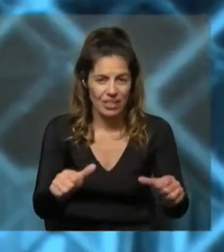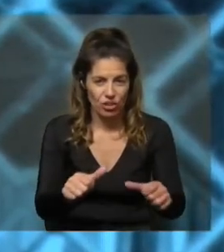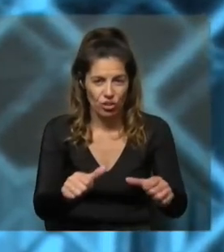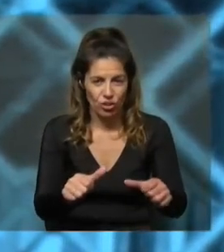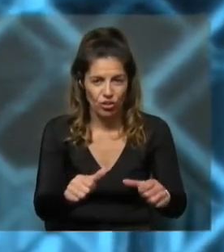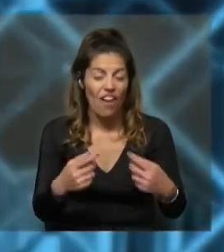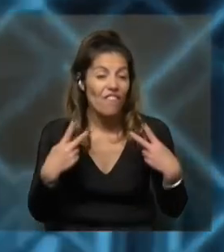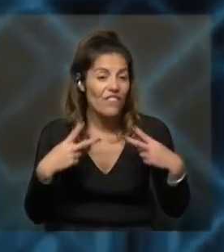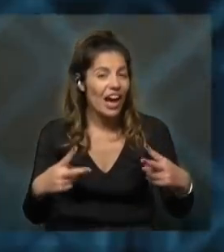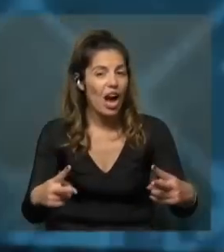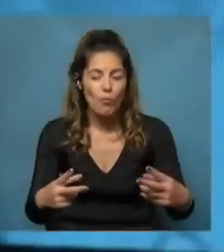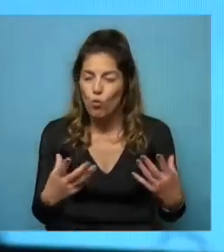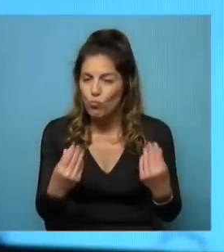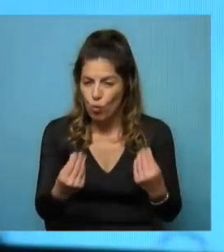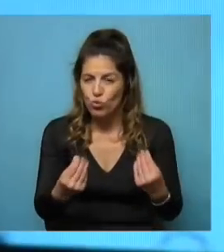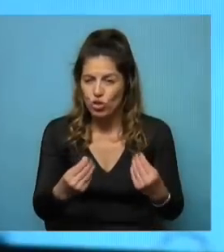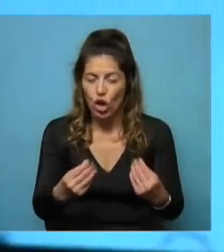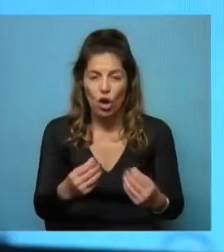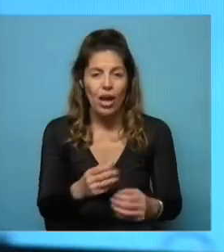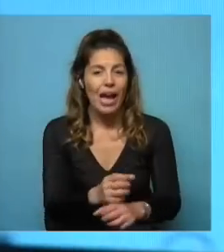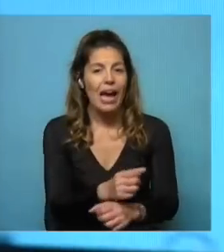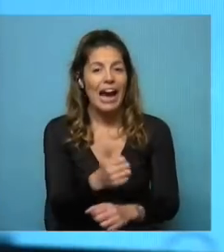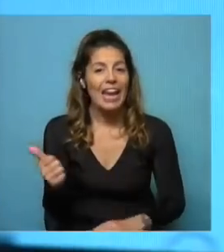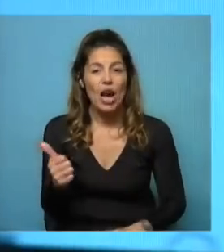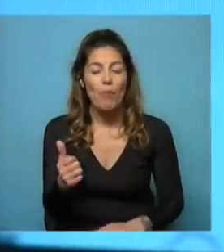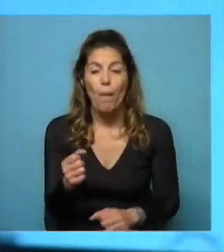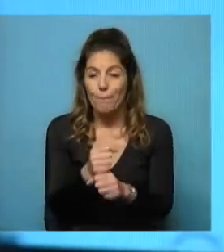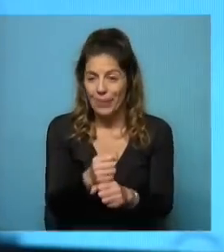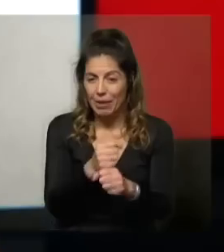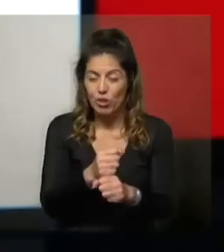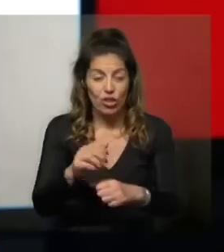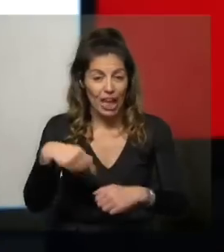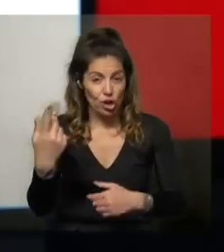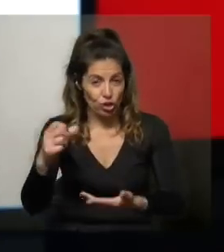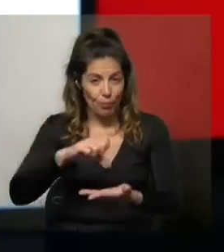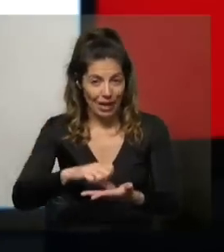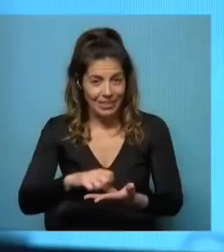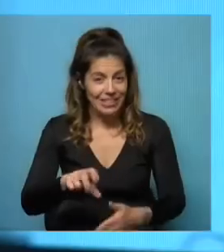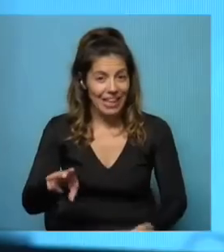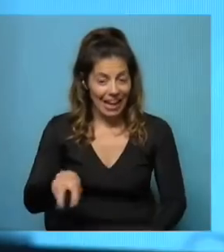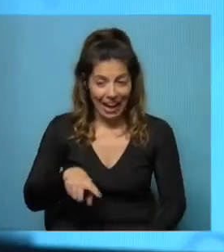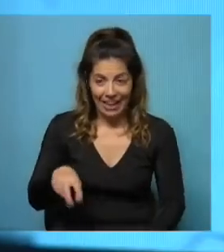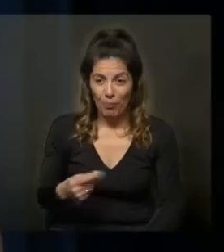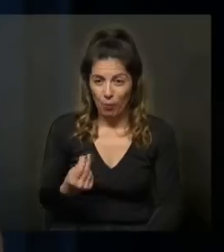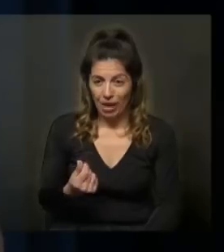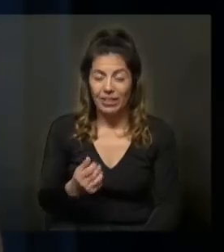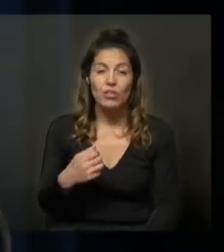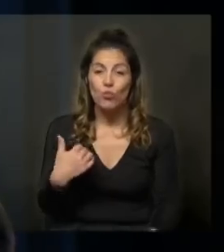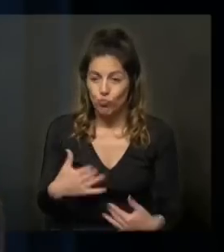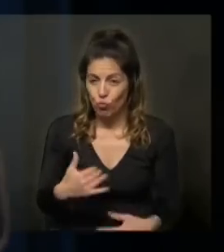viajamos mucho ganamos premios fuera del país ganamos plata mucha Mirá